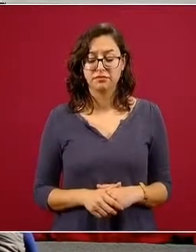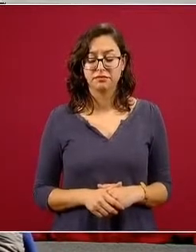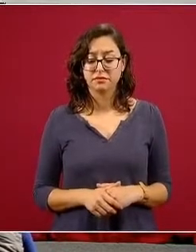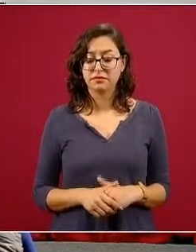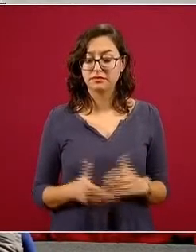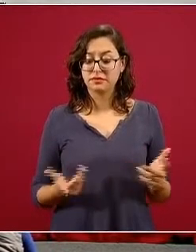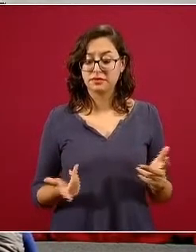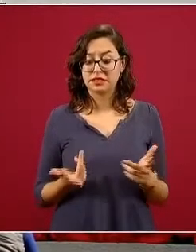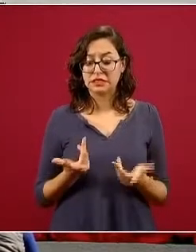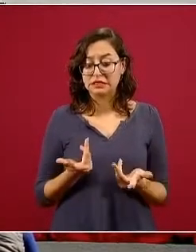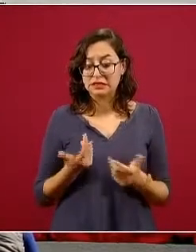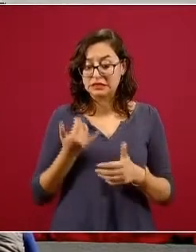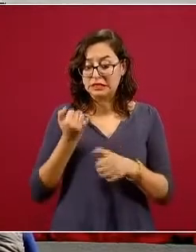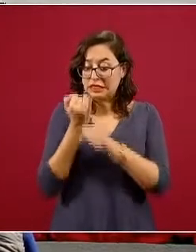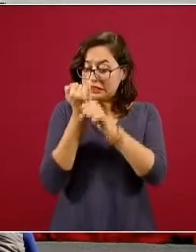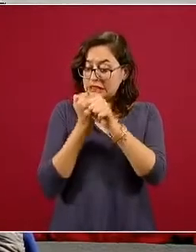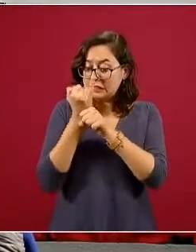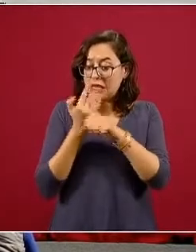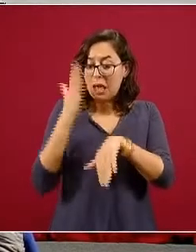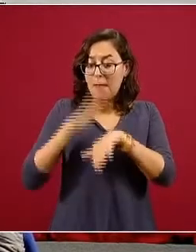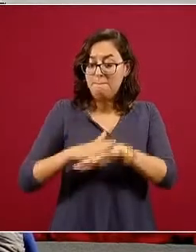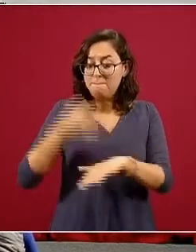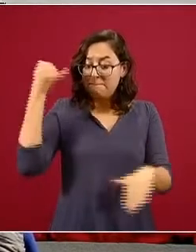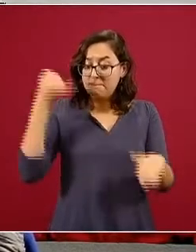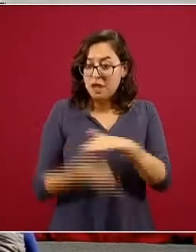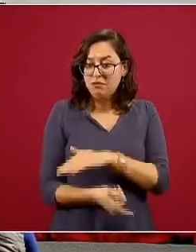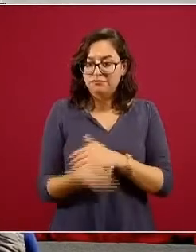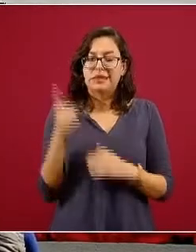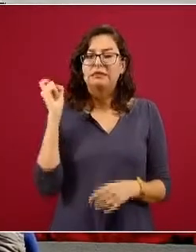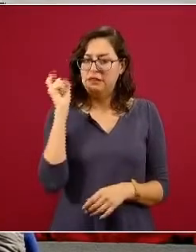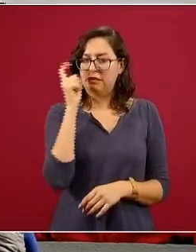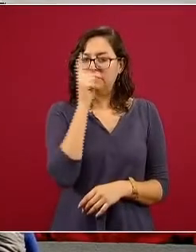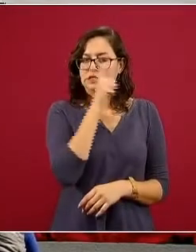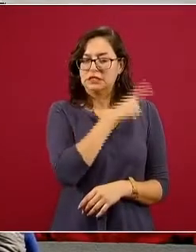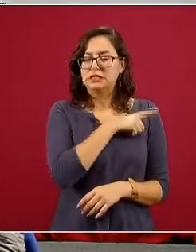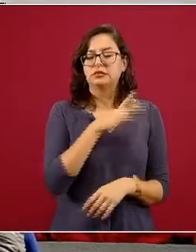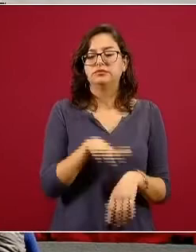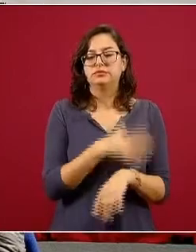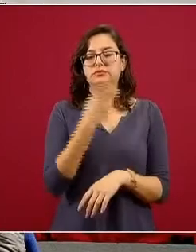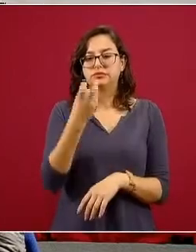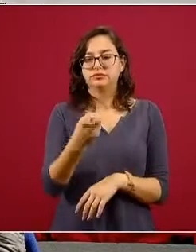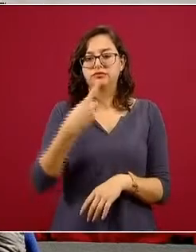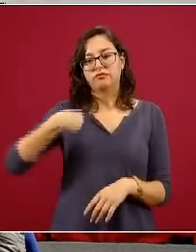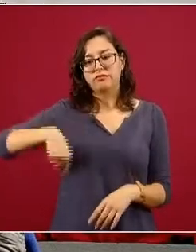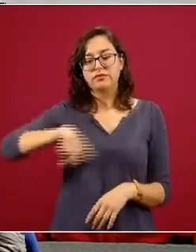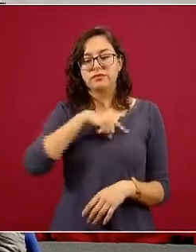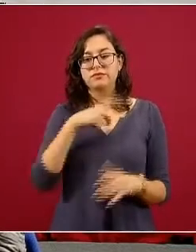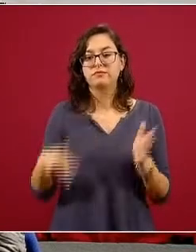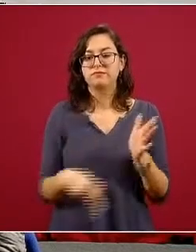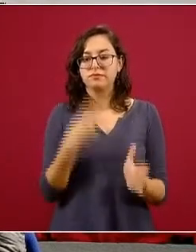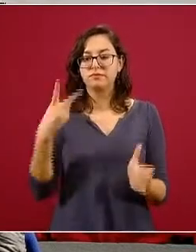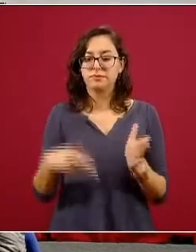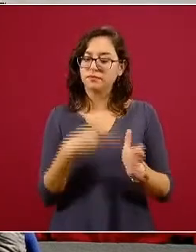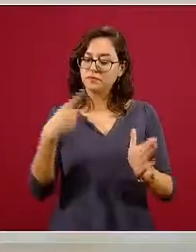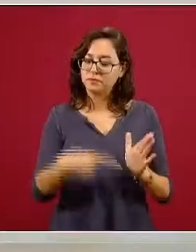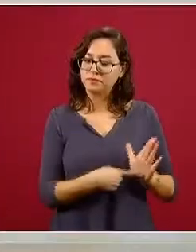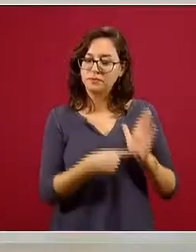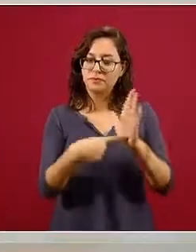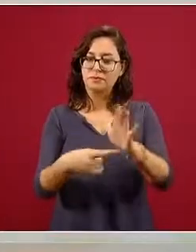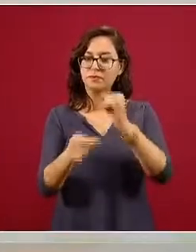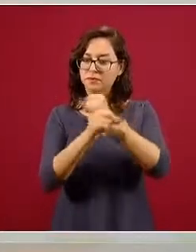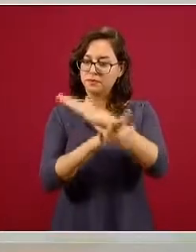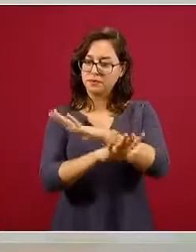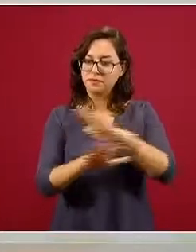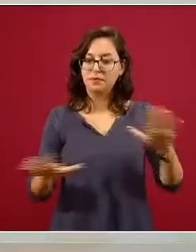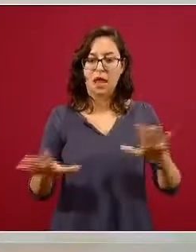más complejo y es difícil, por eso nosotros también insistimos en que el primer objetivo